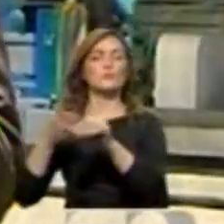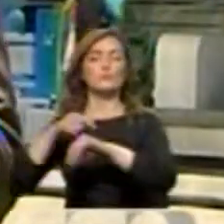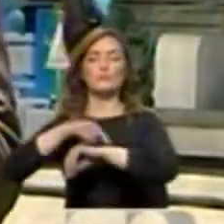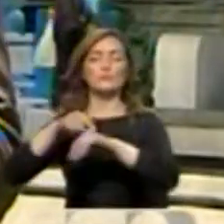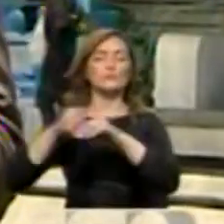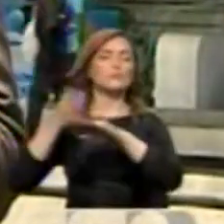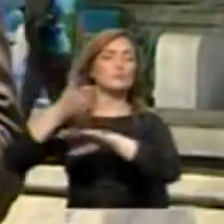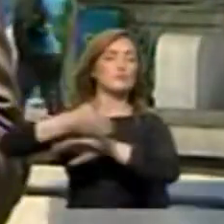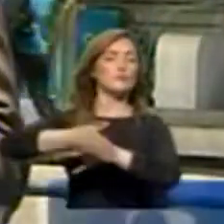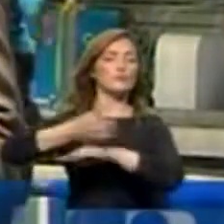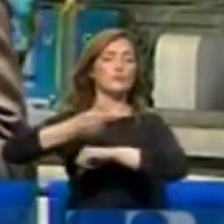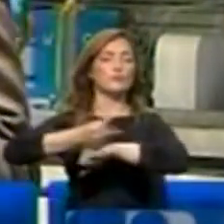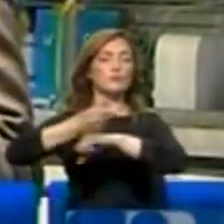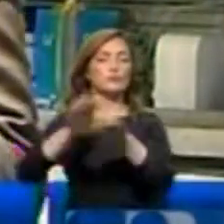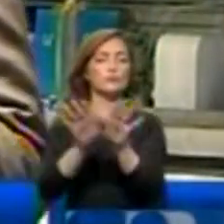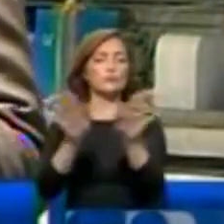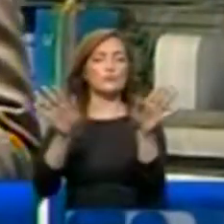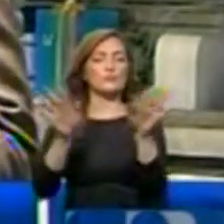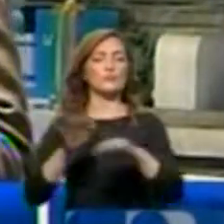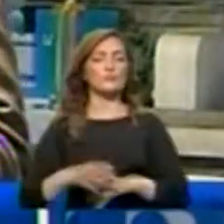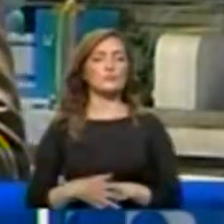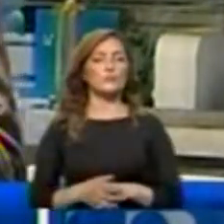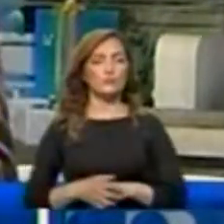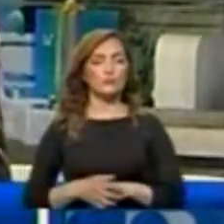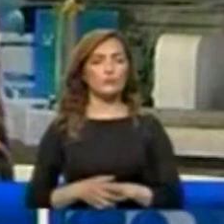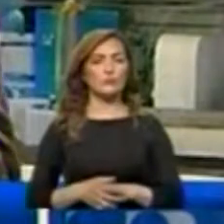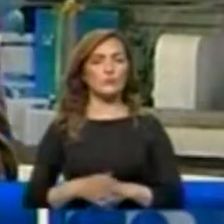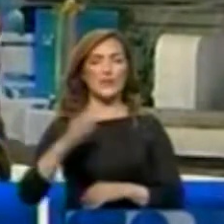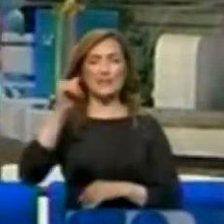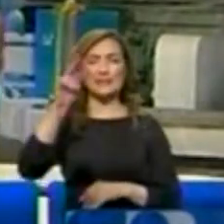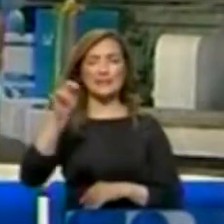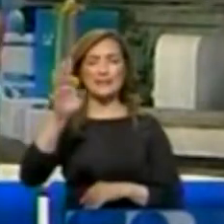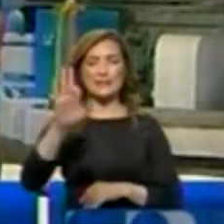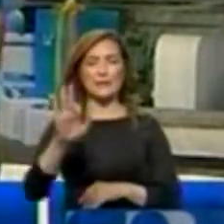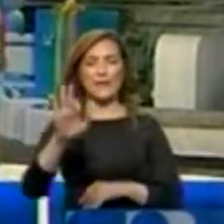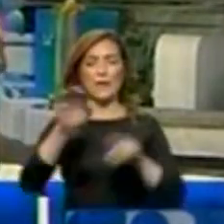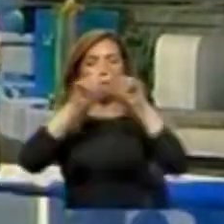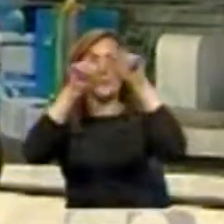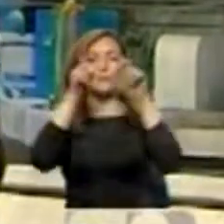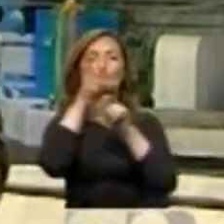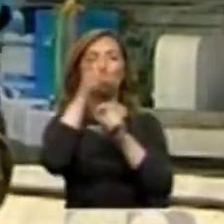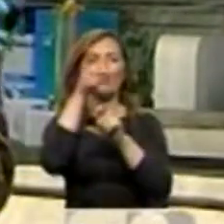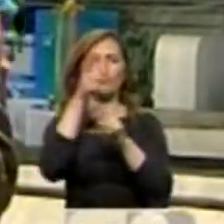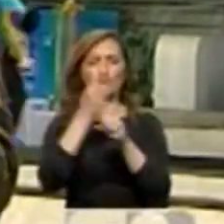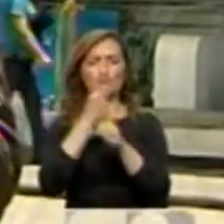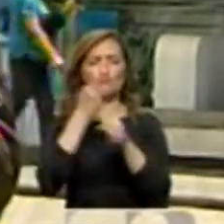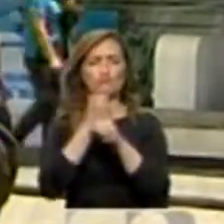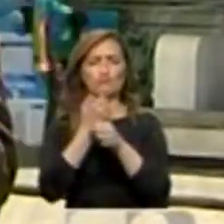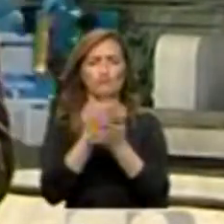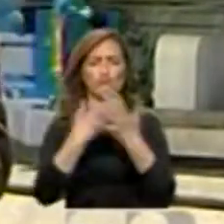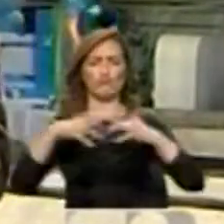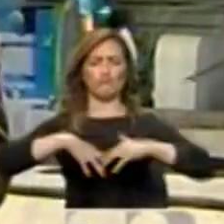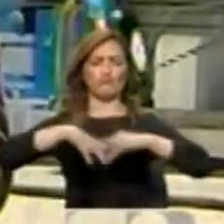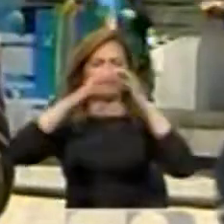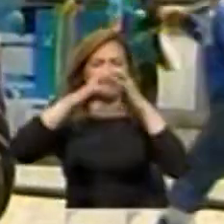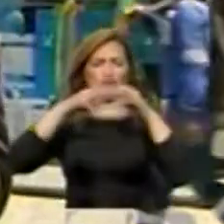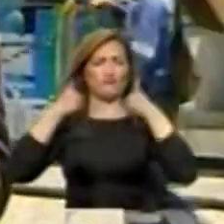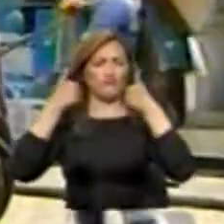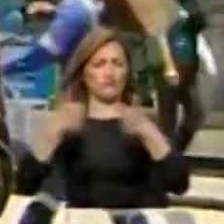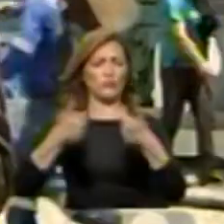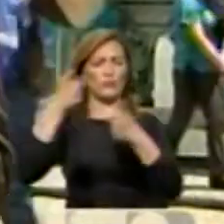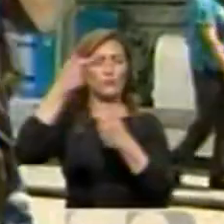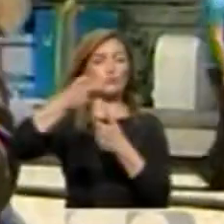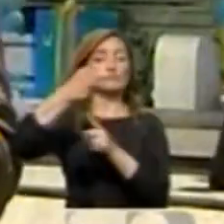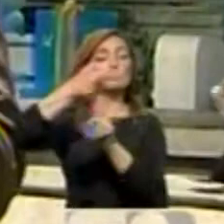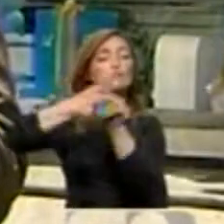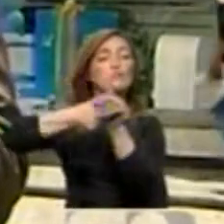plazo, según la gerente general, está en hacer de CNT una empresa pública solvente. En ese sentido, en los próximos meses